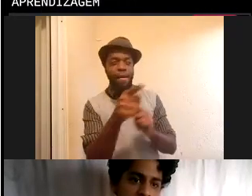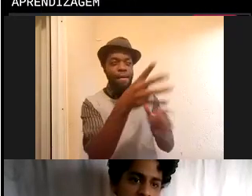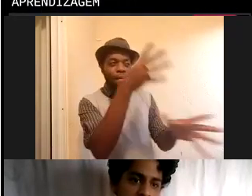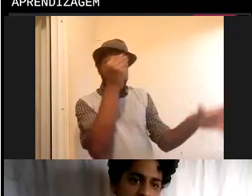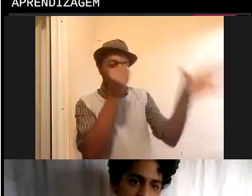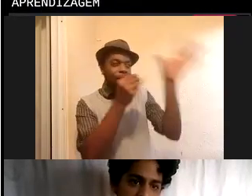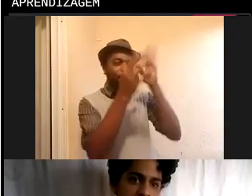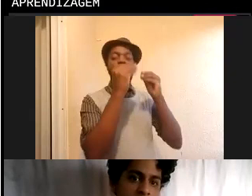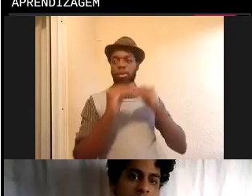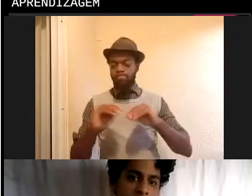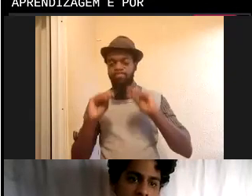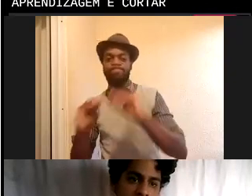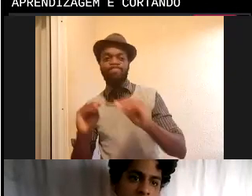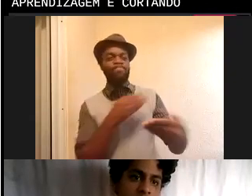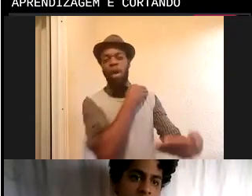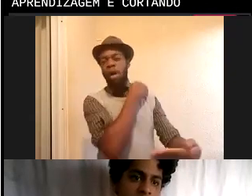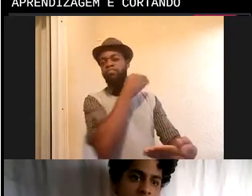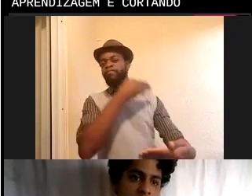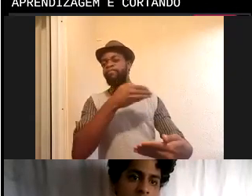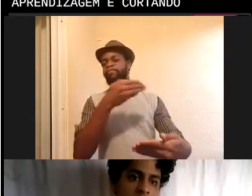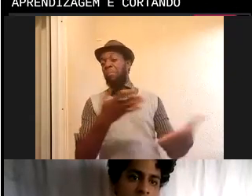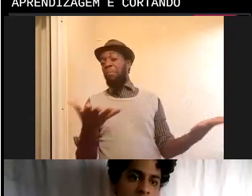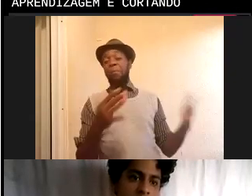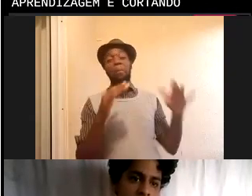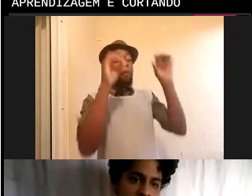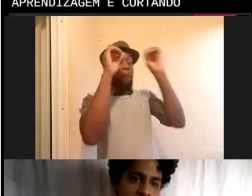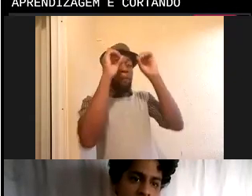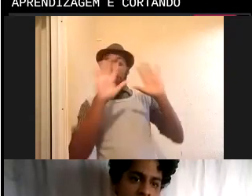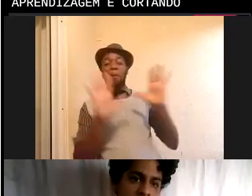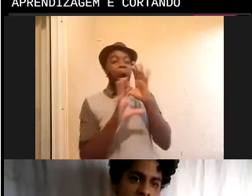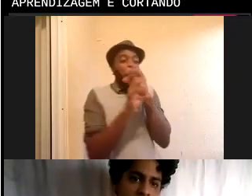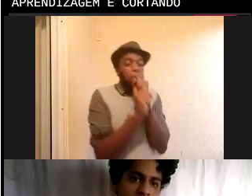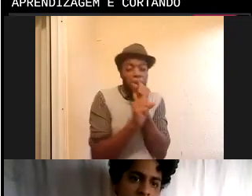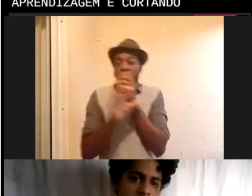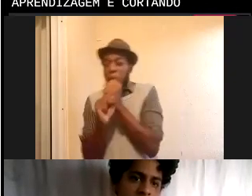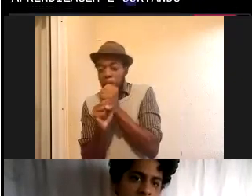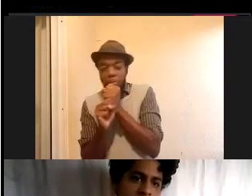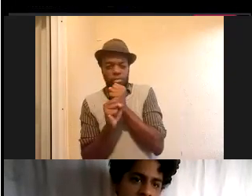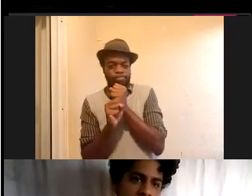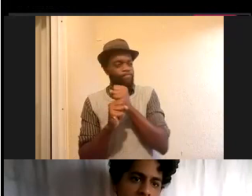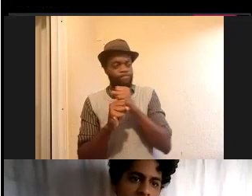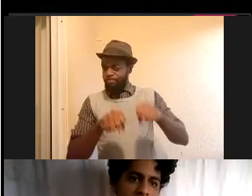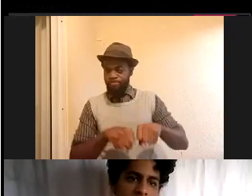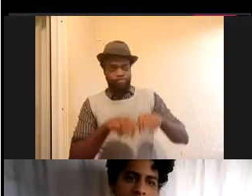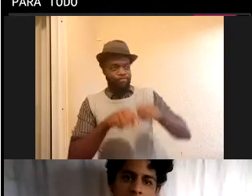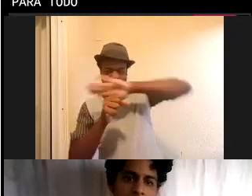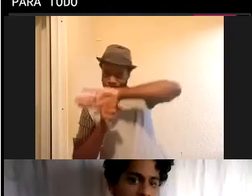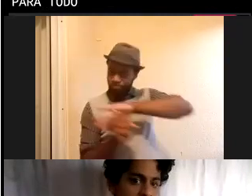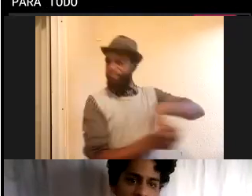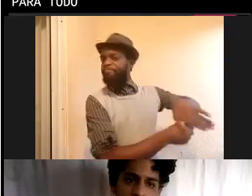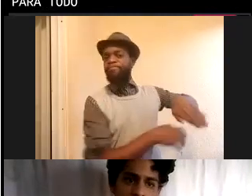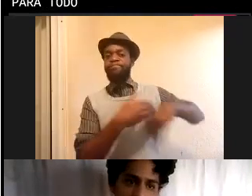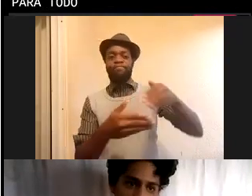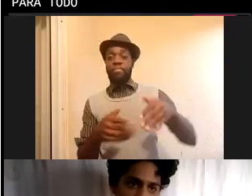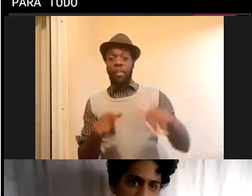cortando, ¿verdad?, estos sistemas de secretividad para todo. O sea, entre menos sepa